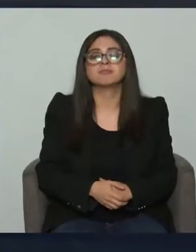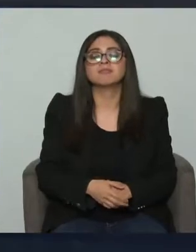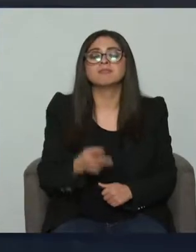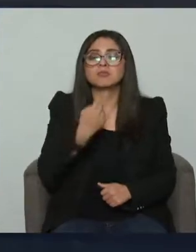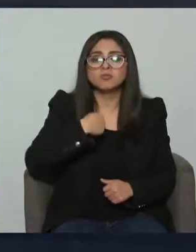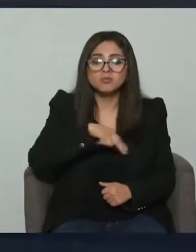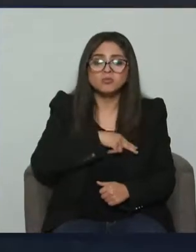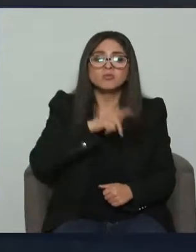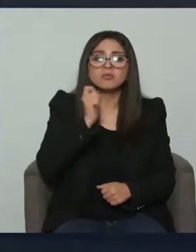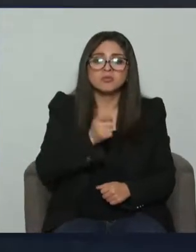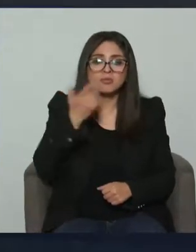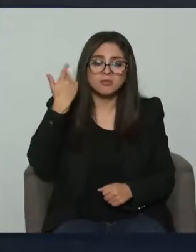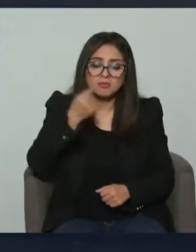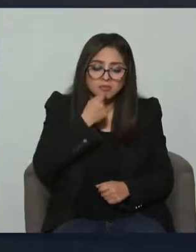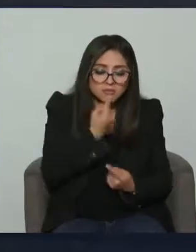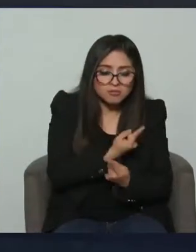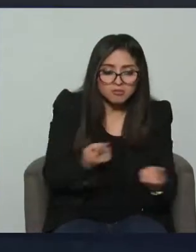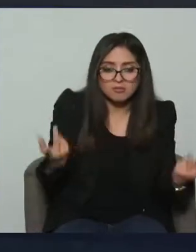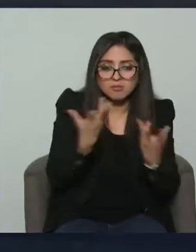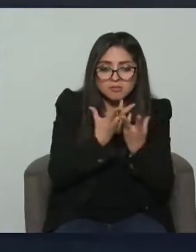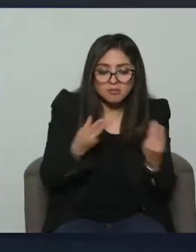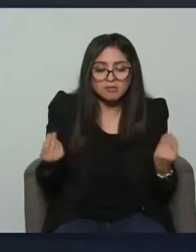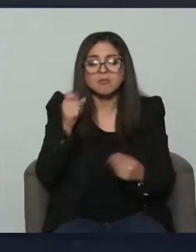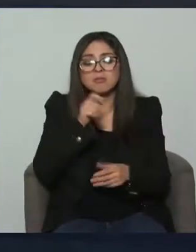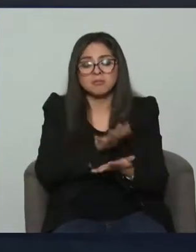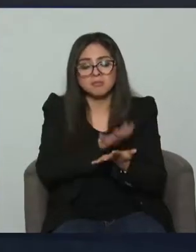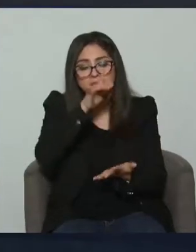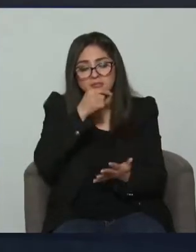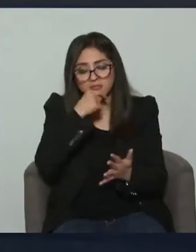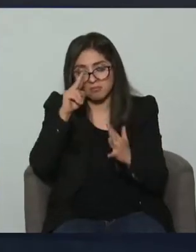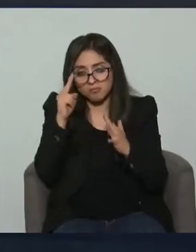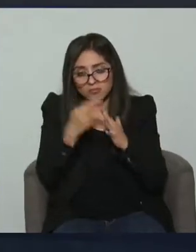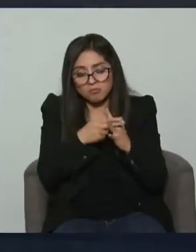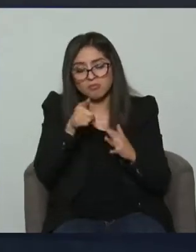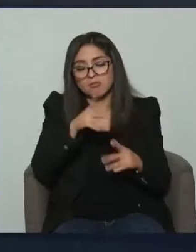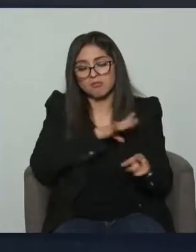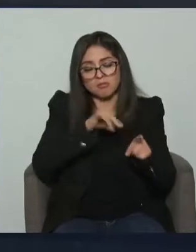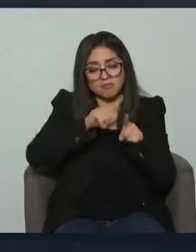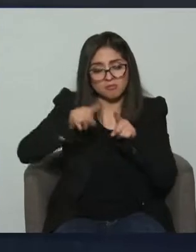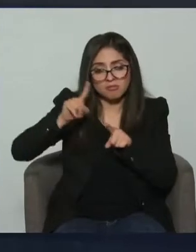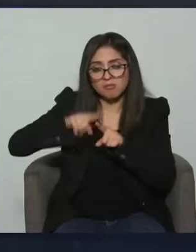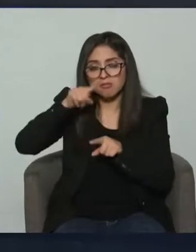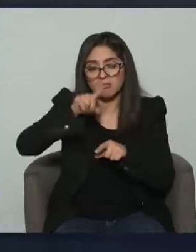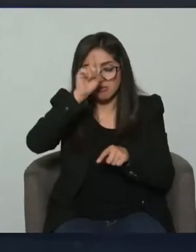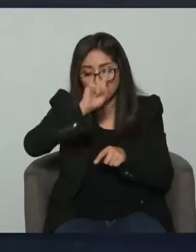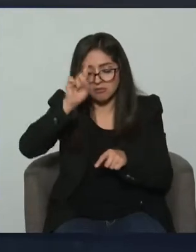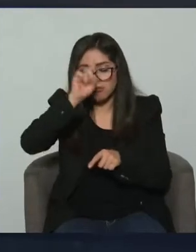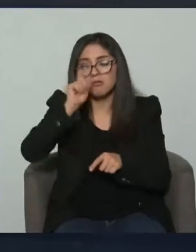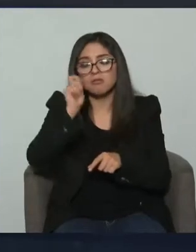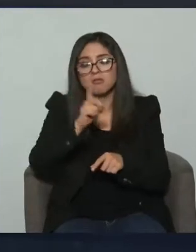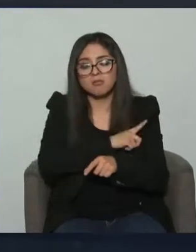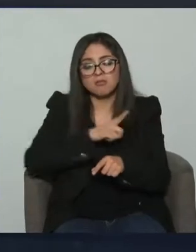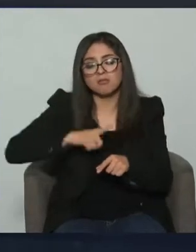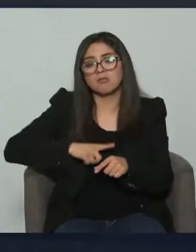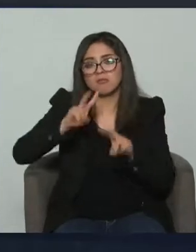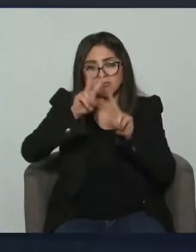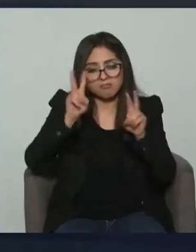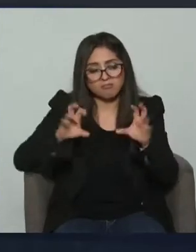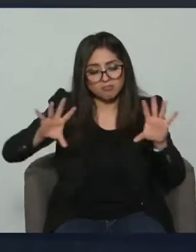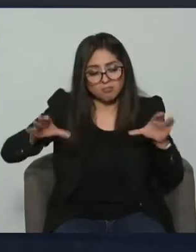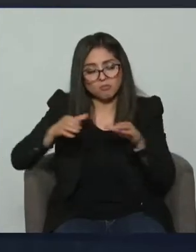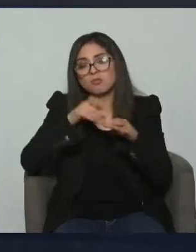algunos sociólogos, de baja intensidad en diversas regiones de nuestro país, en puntos específicos. Una guerra que no ha sido reconocida por